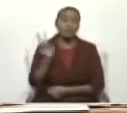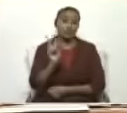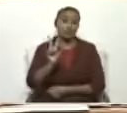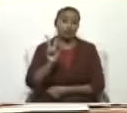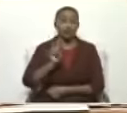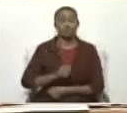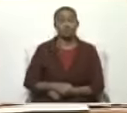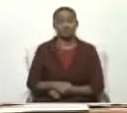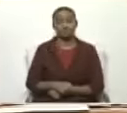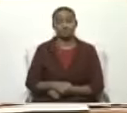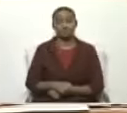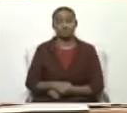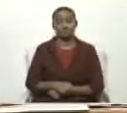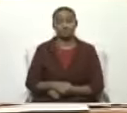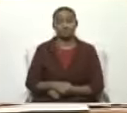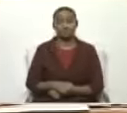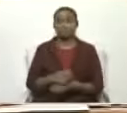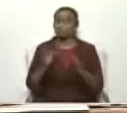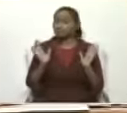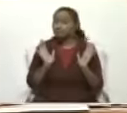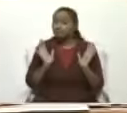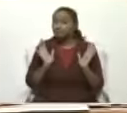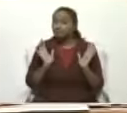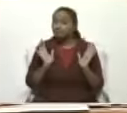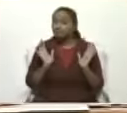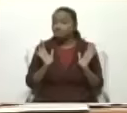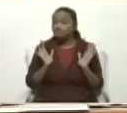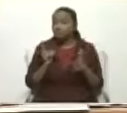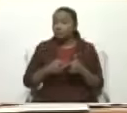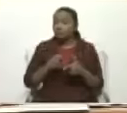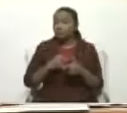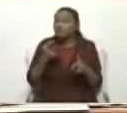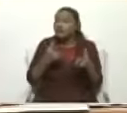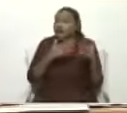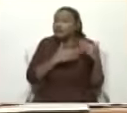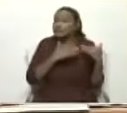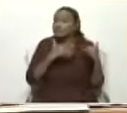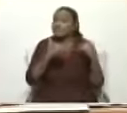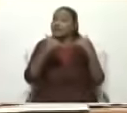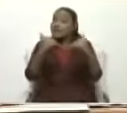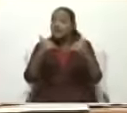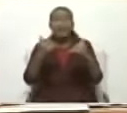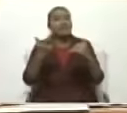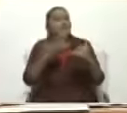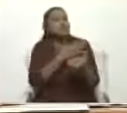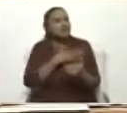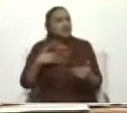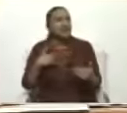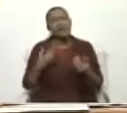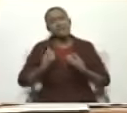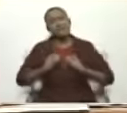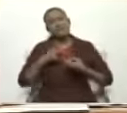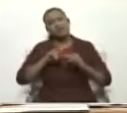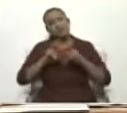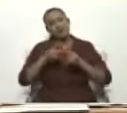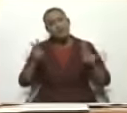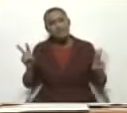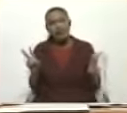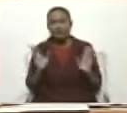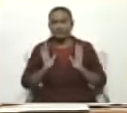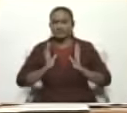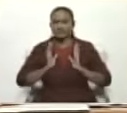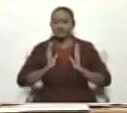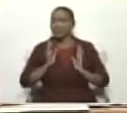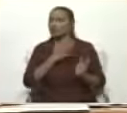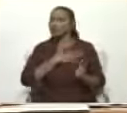y, bueno, la esperanza esa de vivir en paz, o la realidad de vivir en paz, nadie